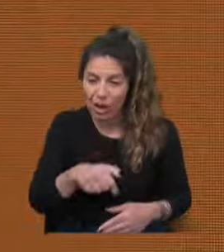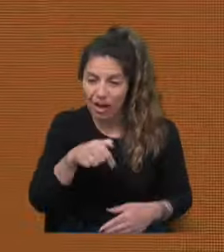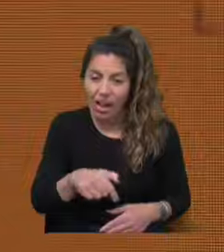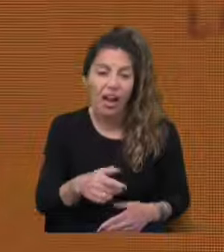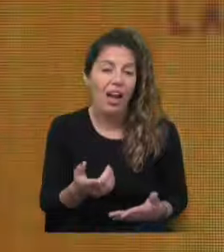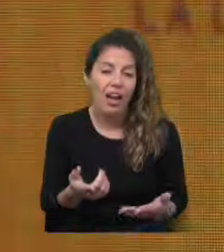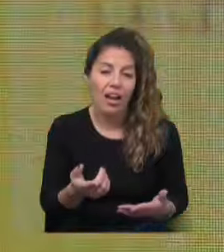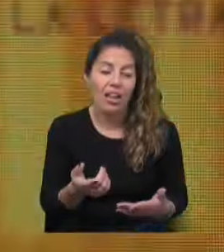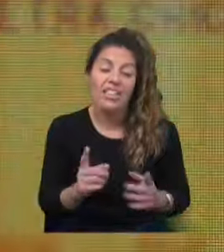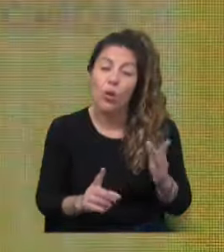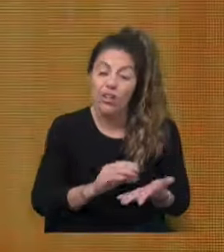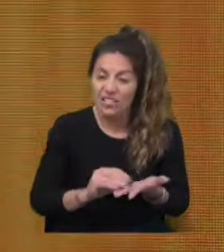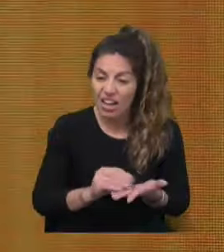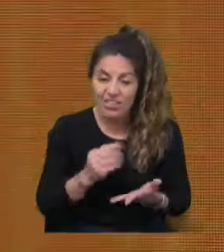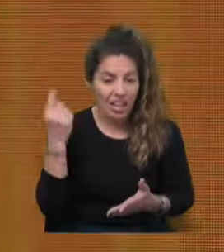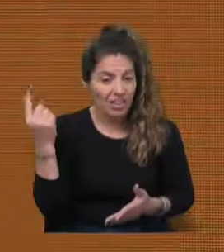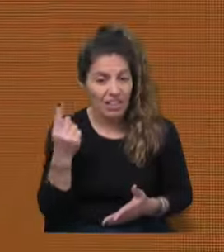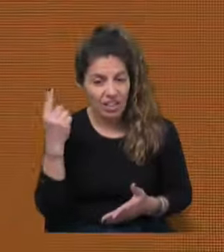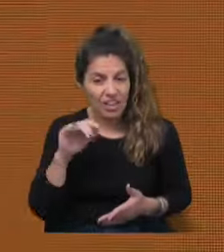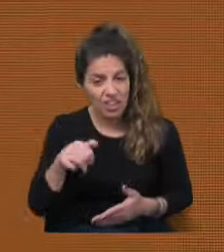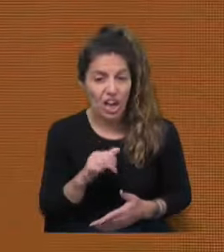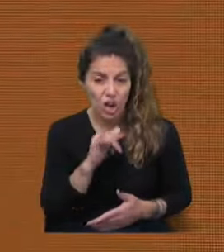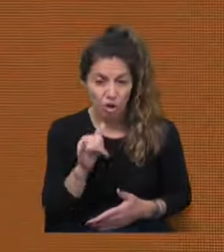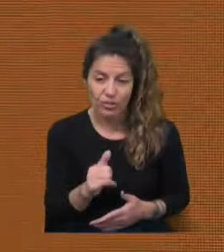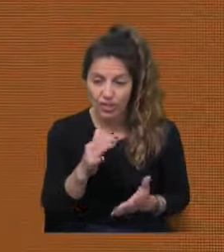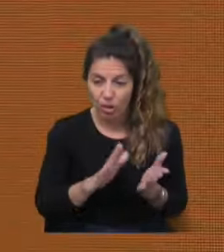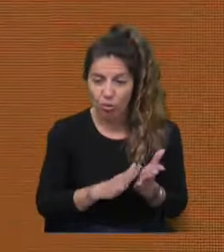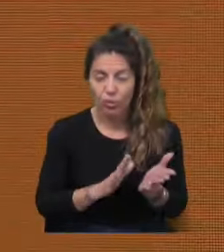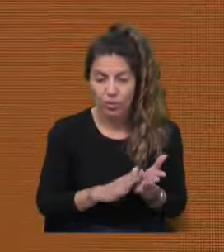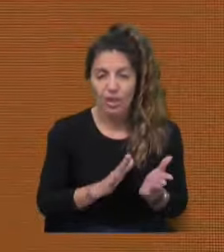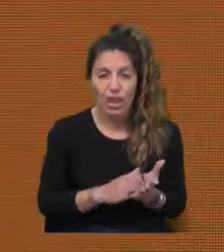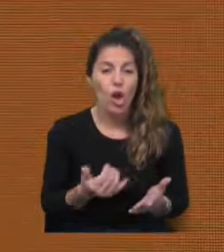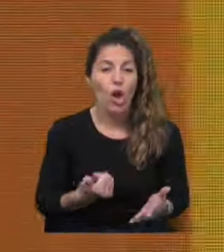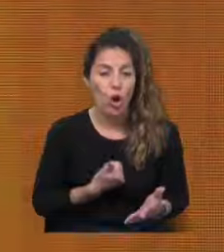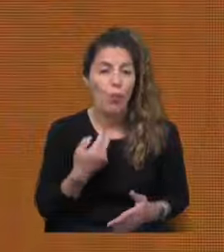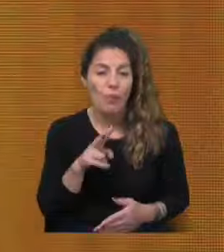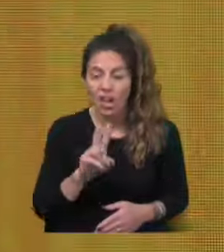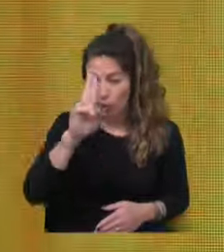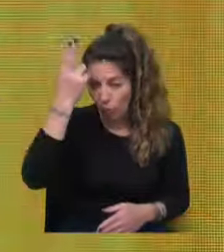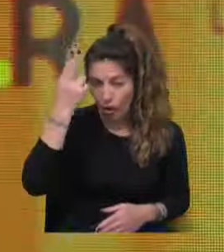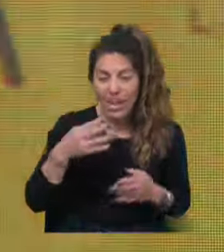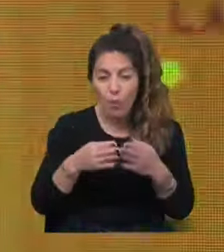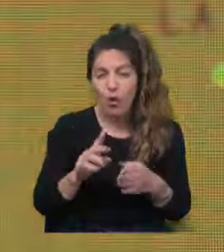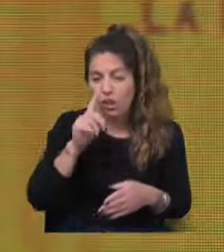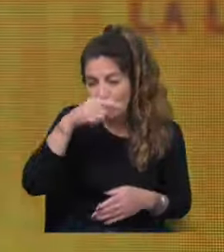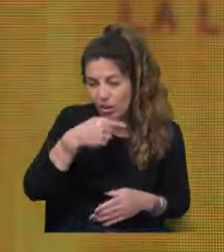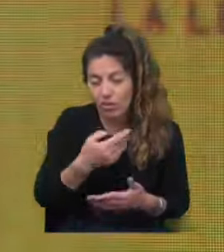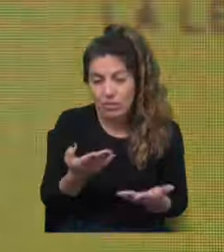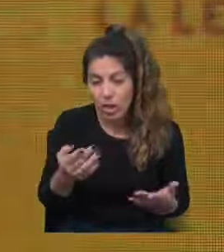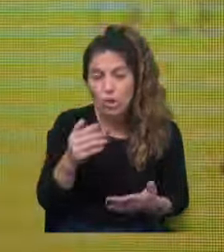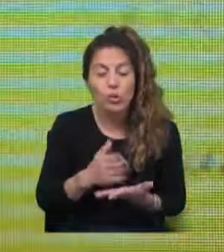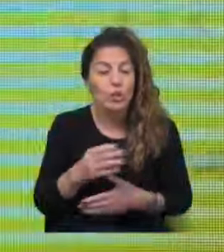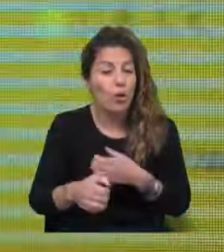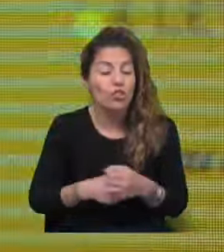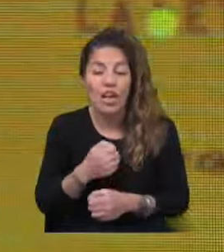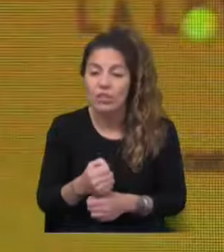hecho ciertas agencias internacionales lo vienen también constatando desde cómo miran a Uruguay, cómo miran el puerto de Montevideo, sin duda que en los últimos años ha